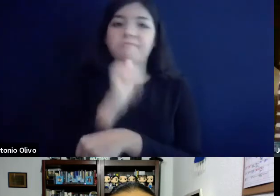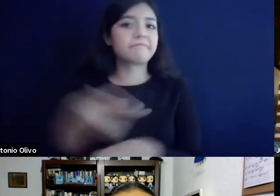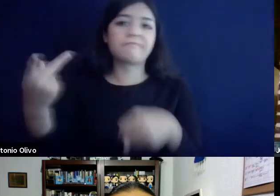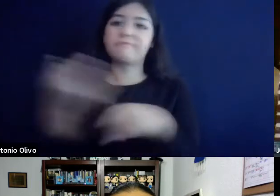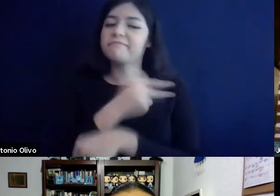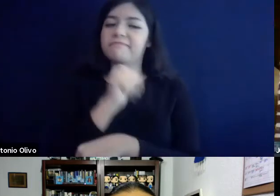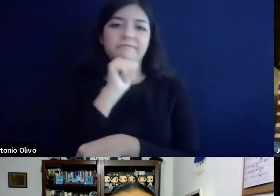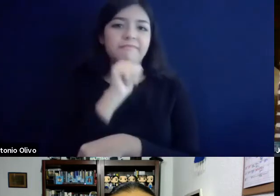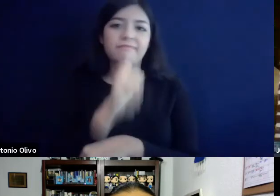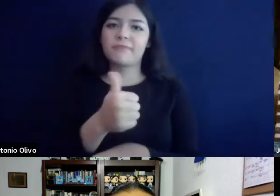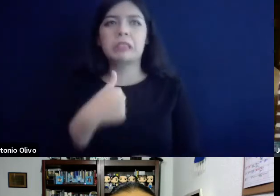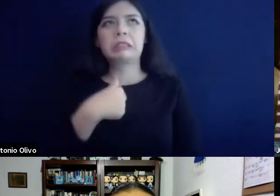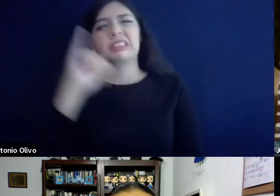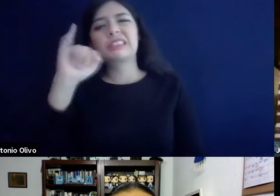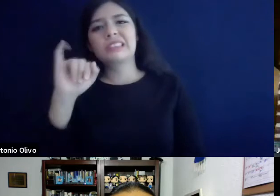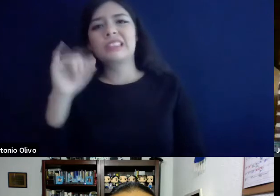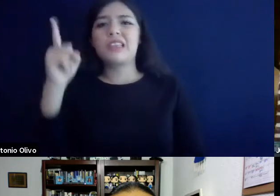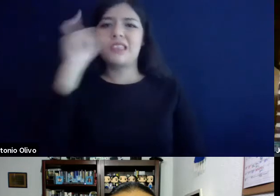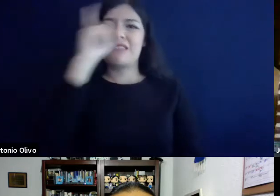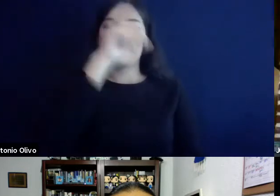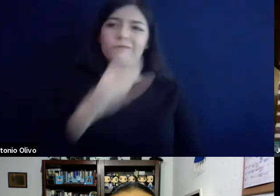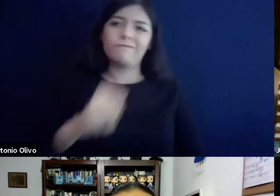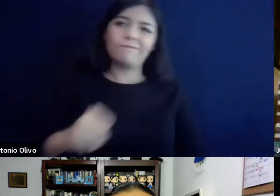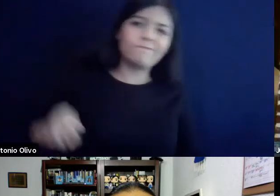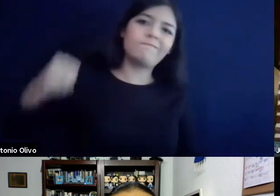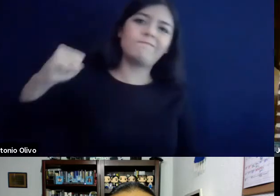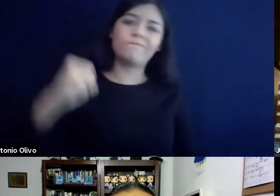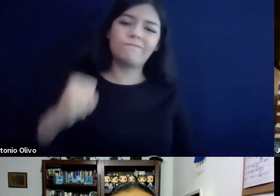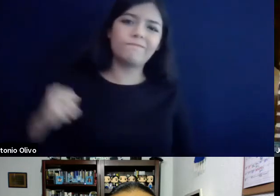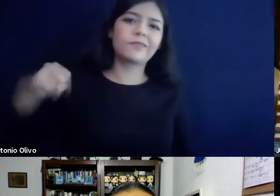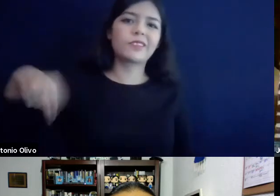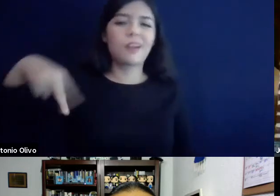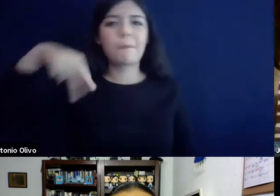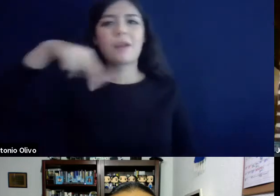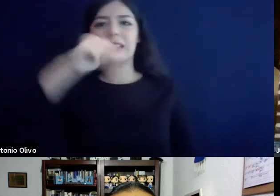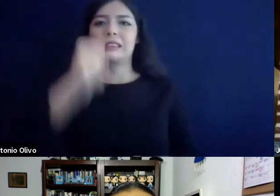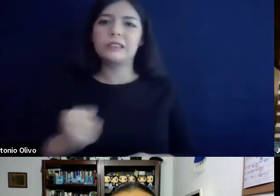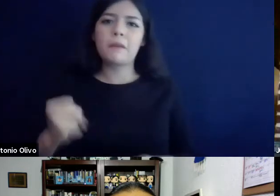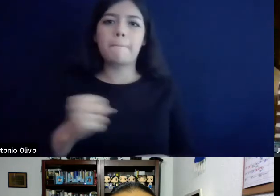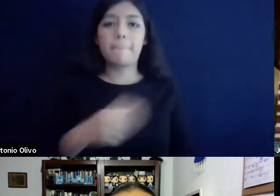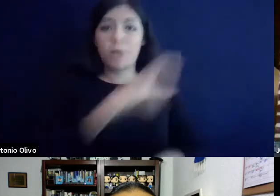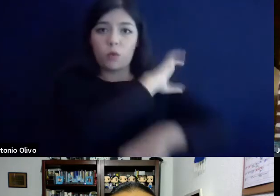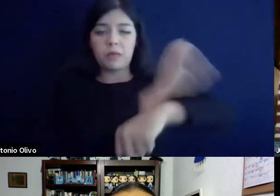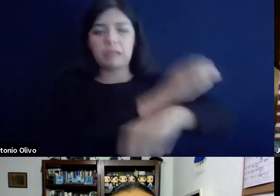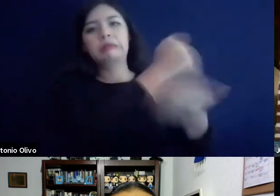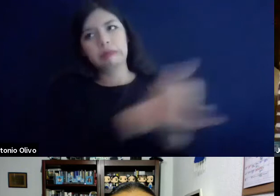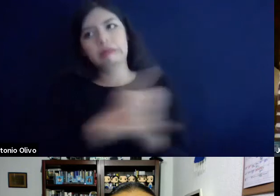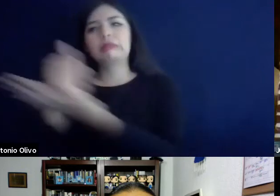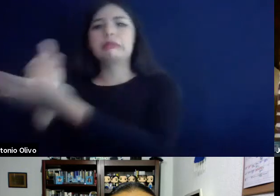todavía podía, pues lo hacía con mayores dificultades y con ayuda de mis compañeros. Entonces, pues así transité lo que